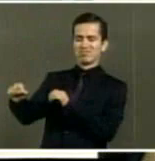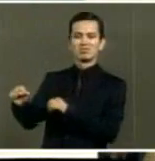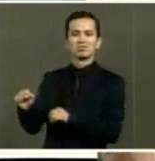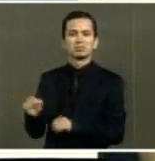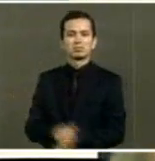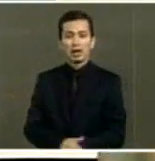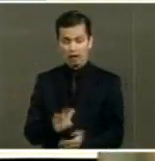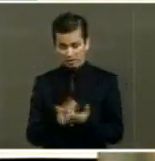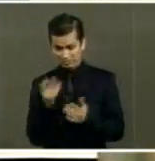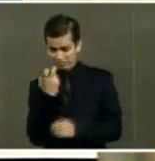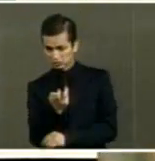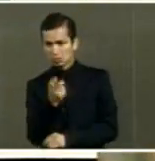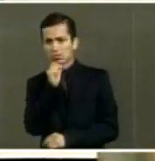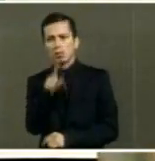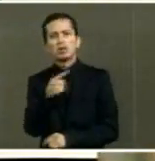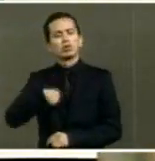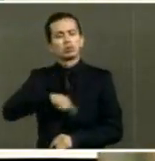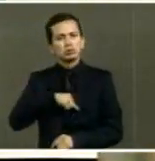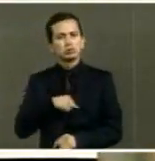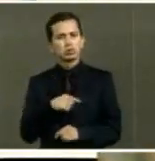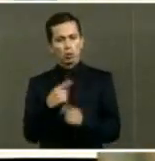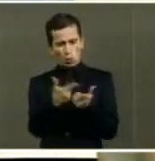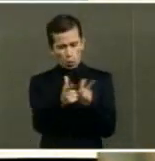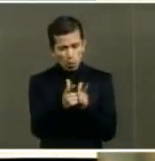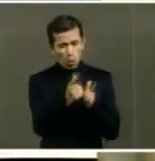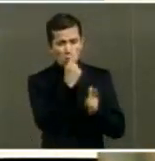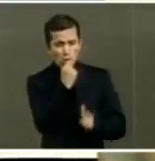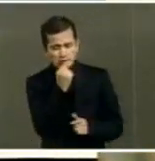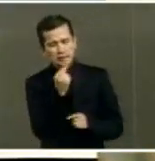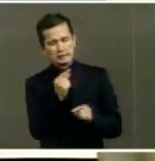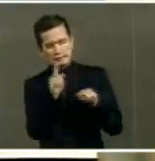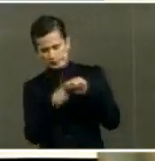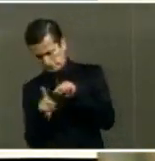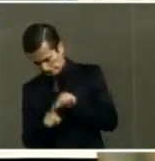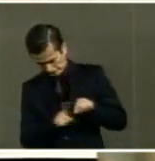también depurando y modernizando a la Policía Federal.